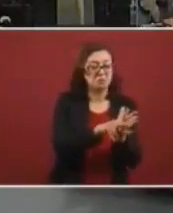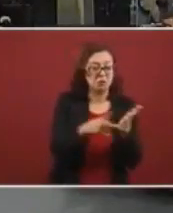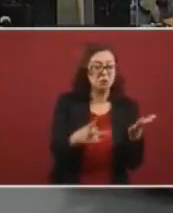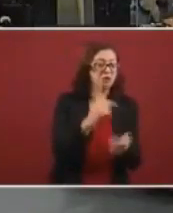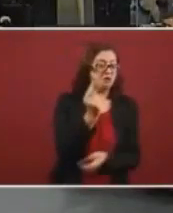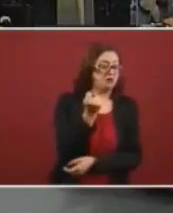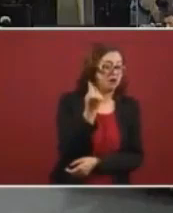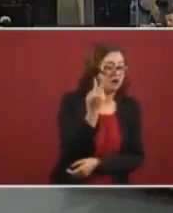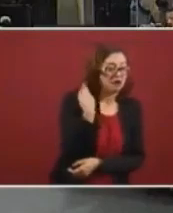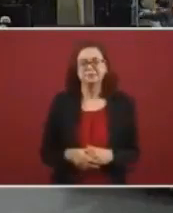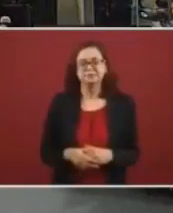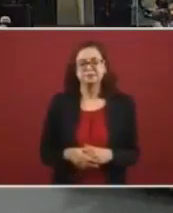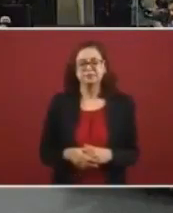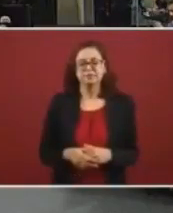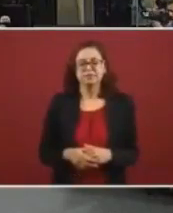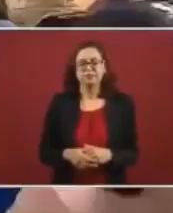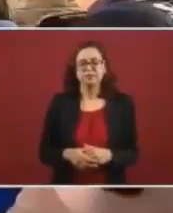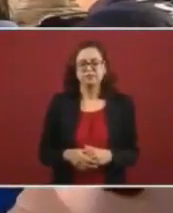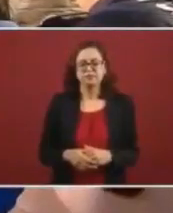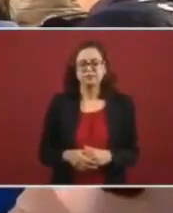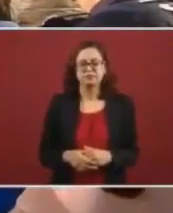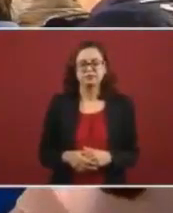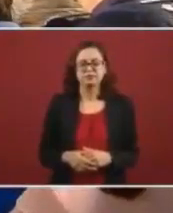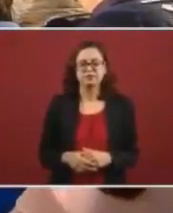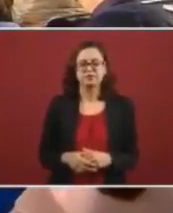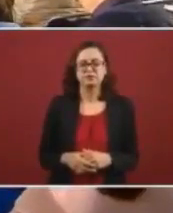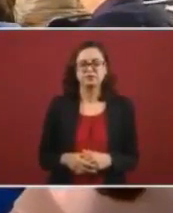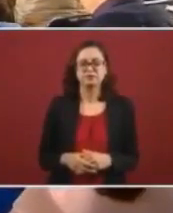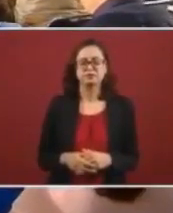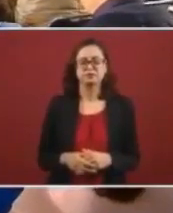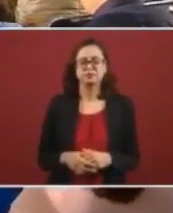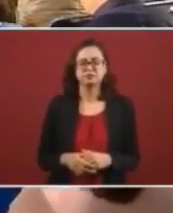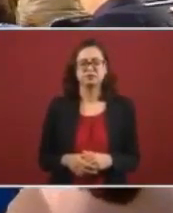la televisión convencional. De eso a que yo